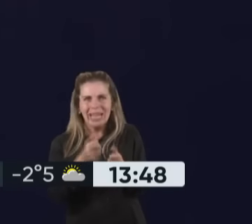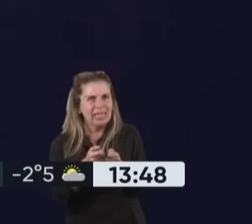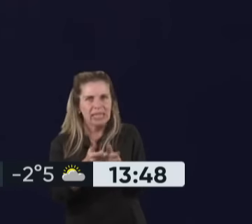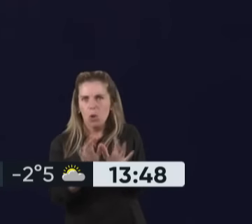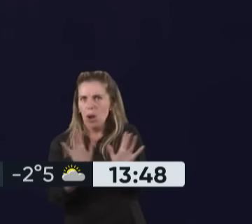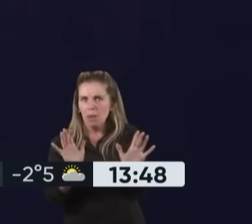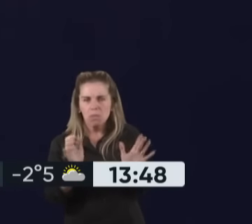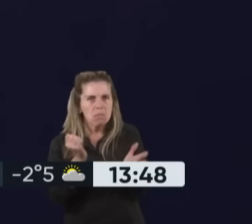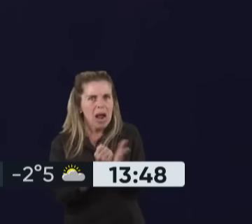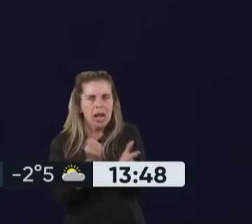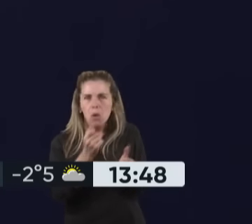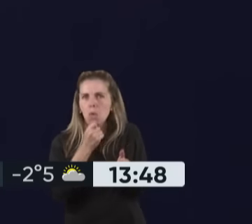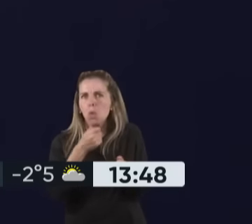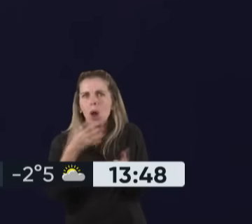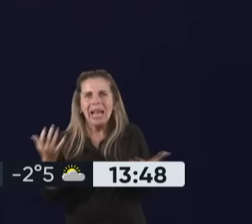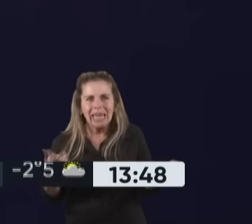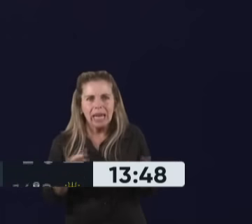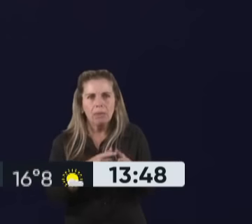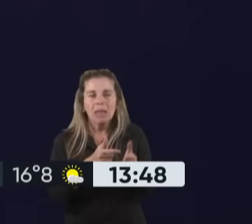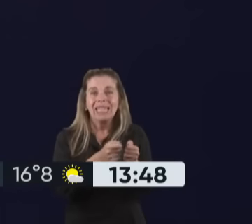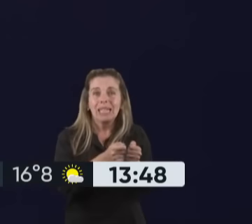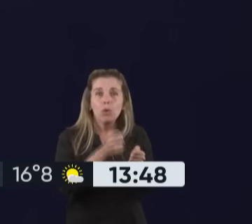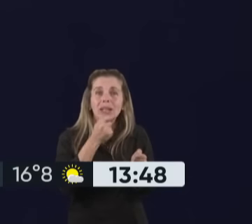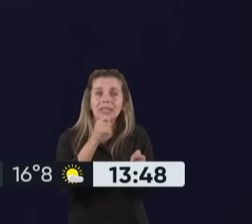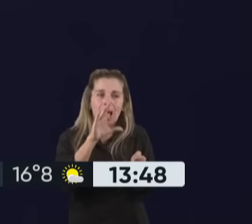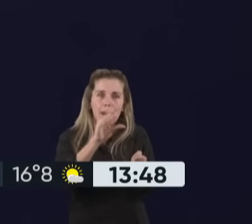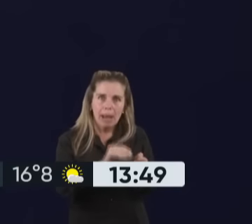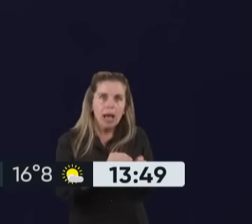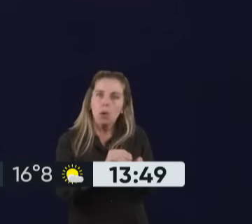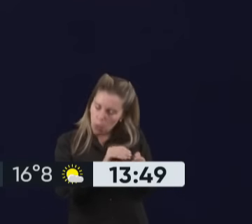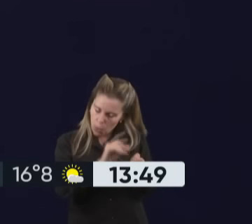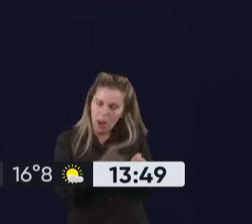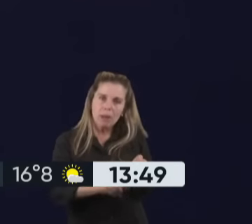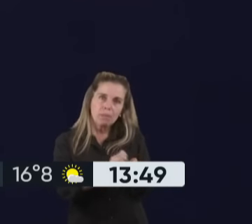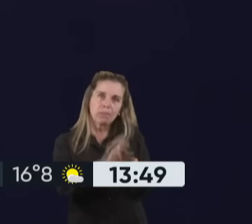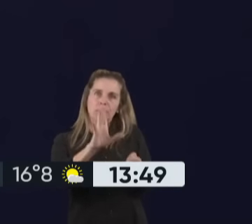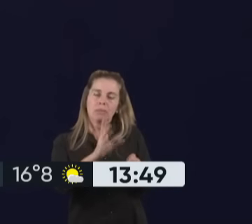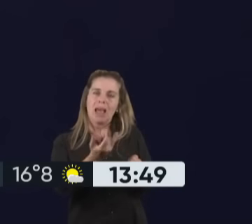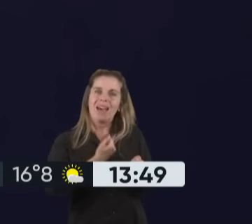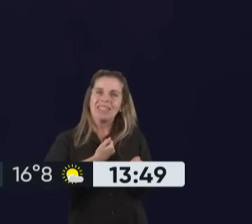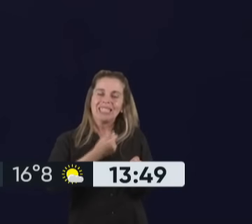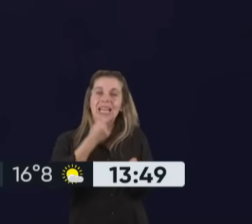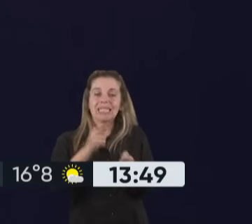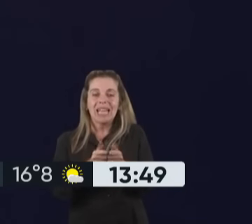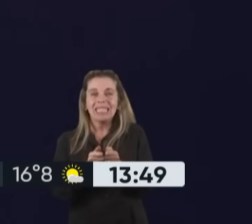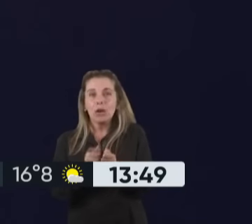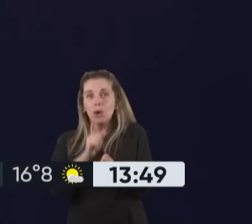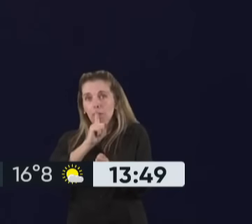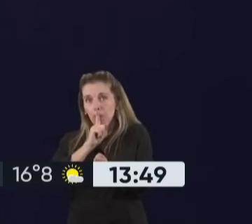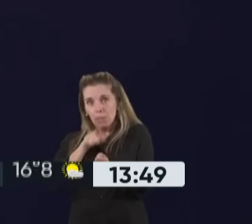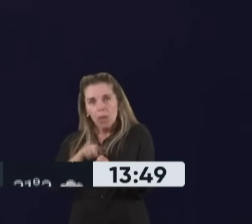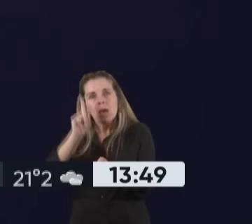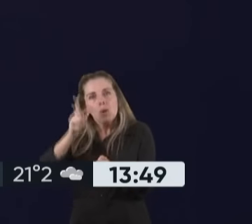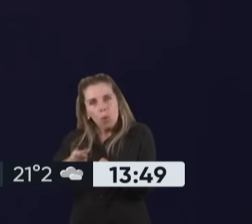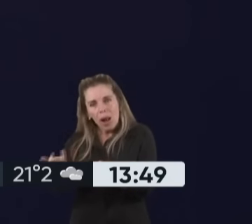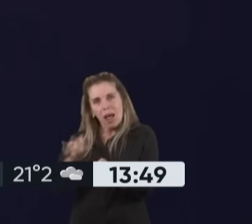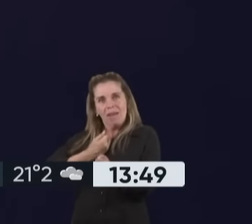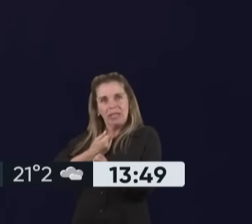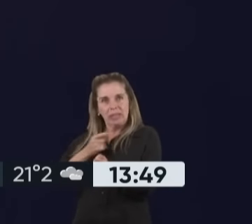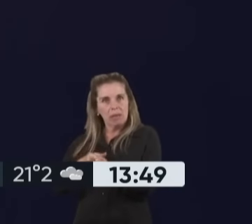celular, aunque tengas el celular apagado, aunque lo tengas en silencio, el celular te va a